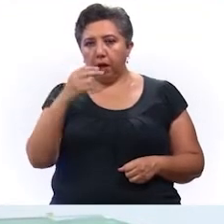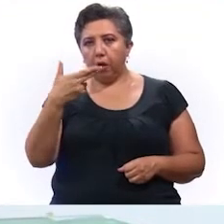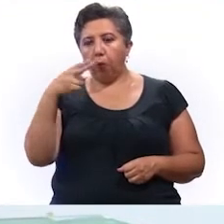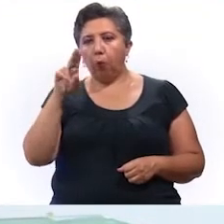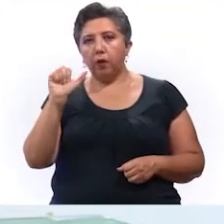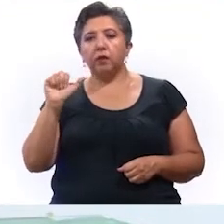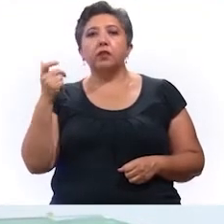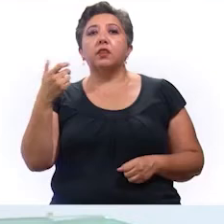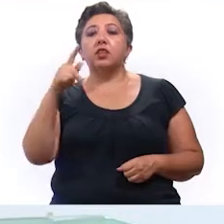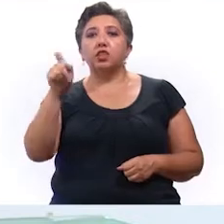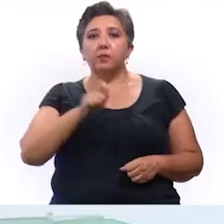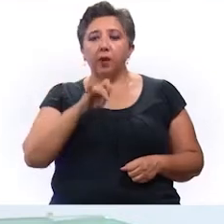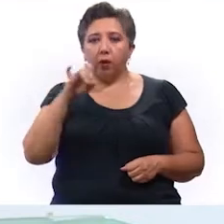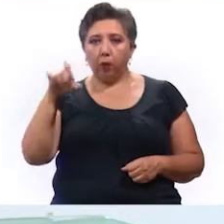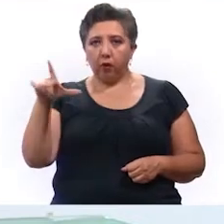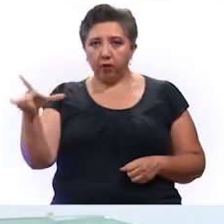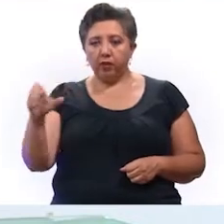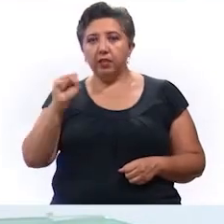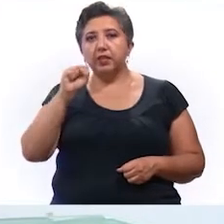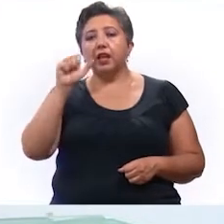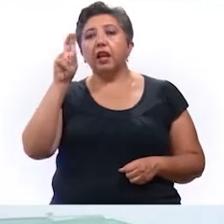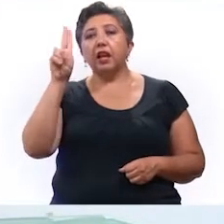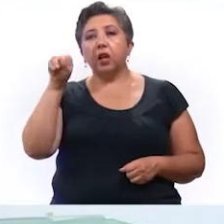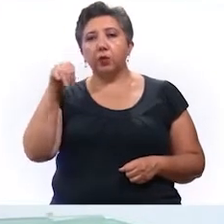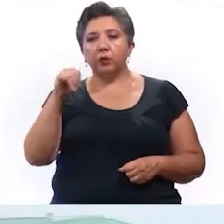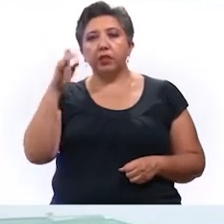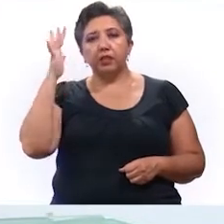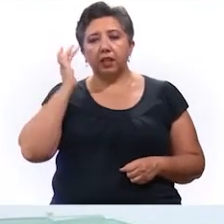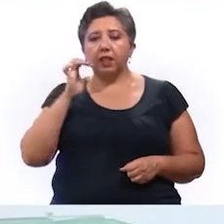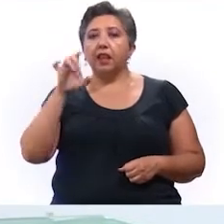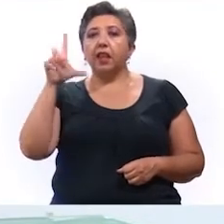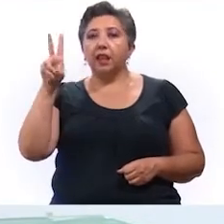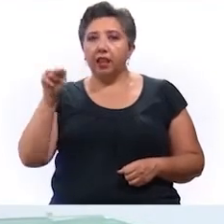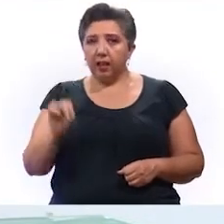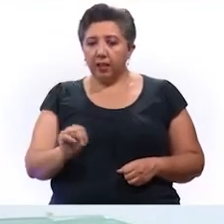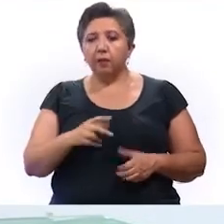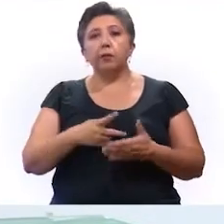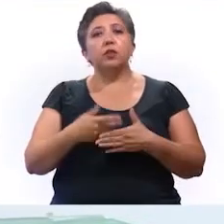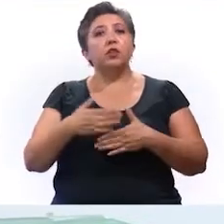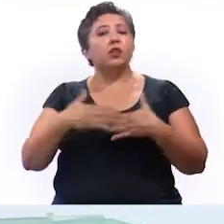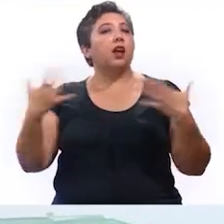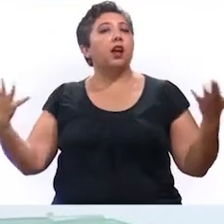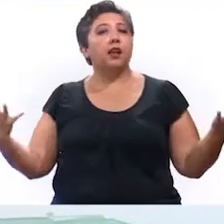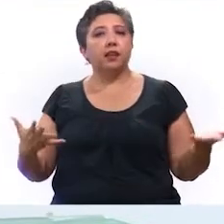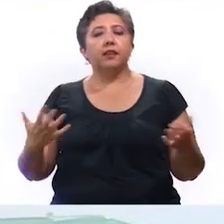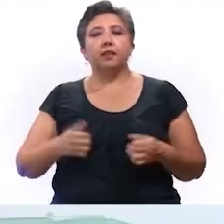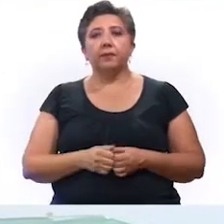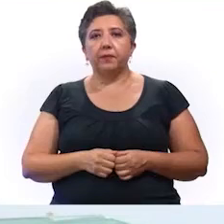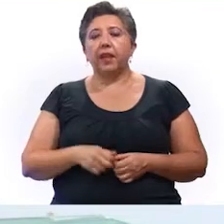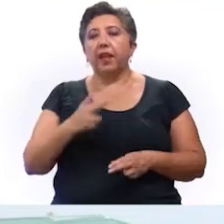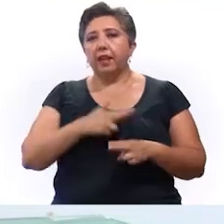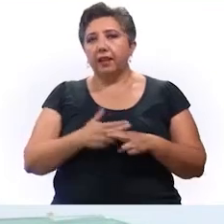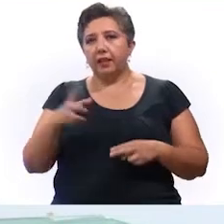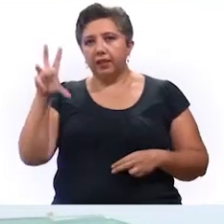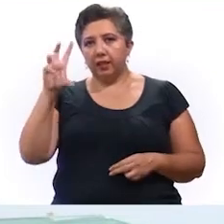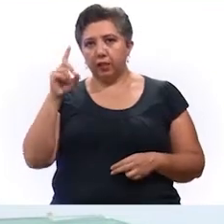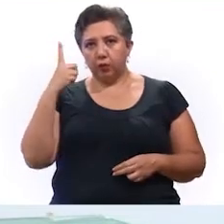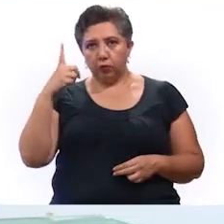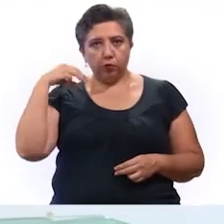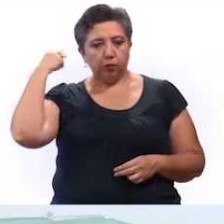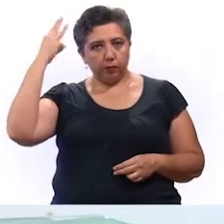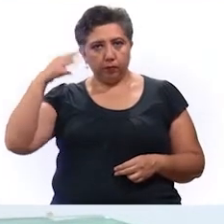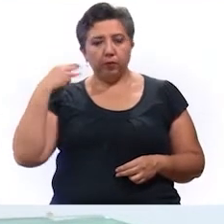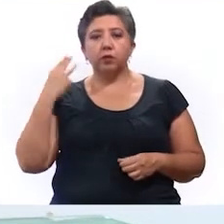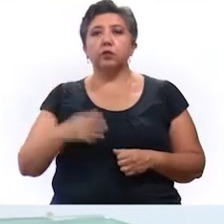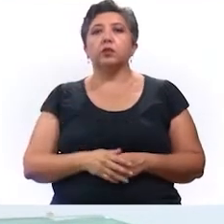Jují, Tixpehual, Cantunil, Zacalum y Santa Elena. Proceso que se lleva a cabo hasta el